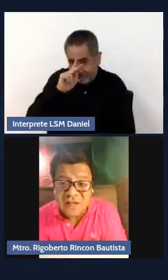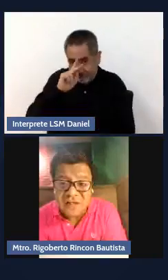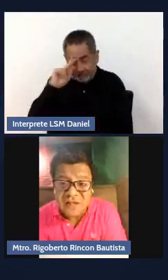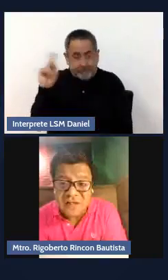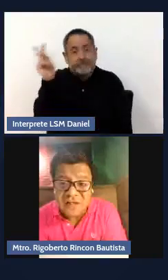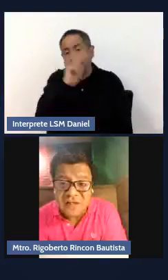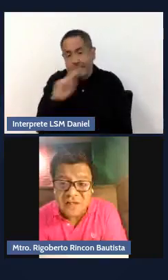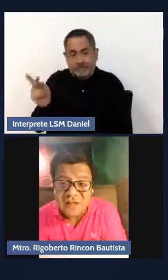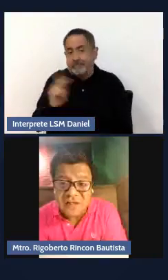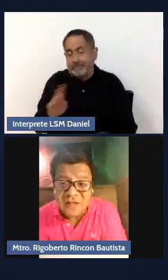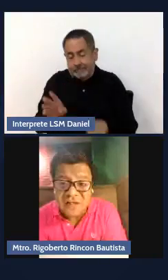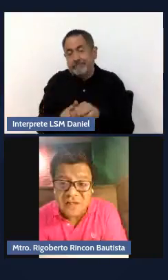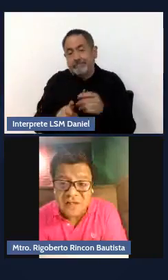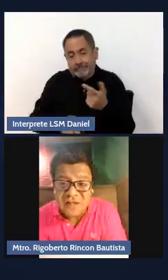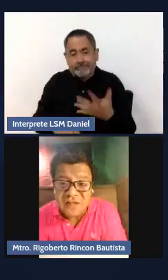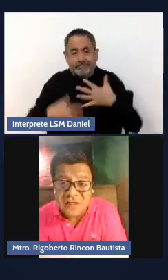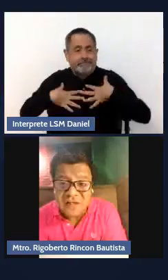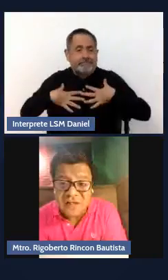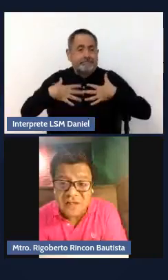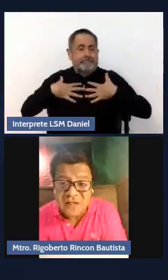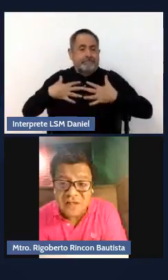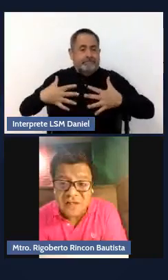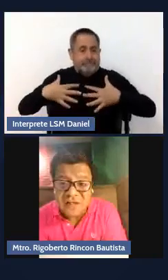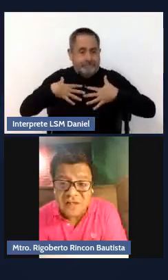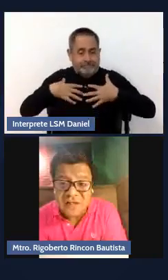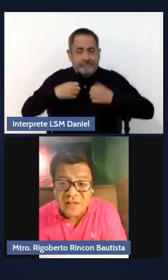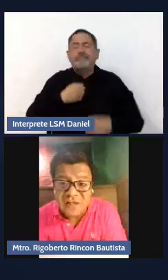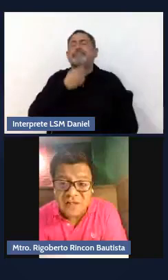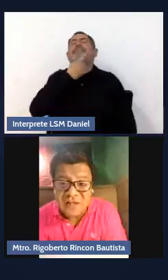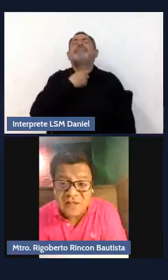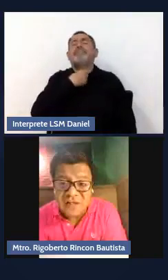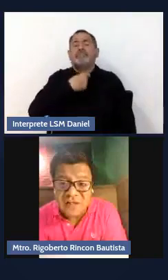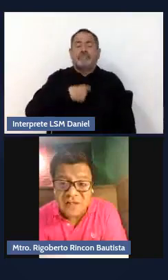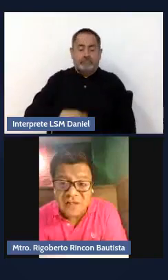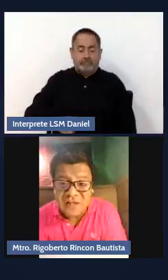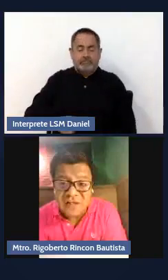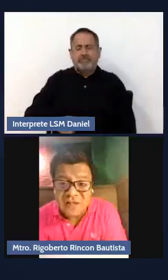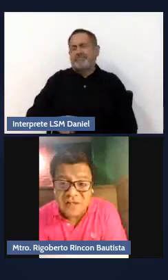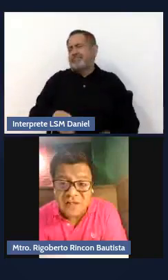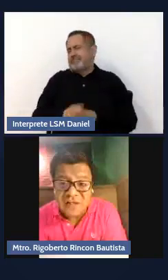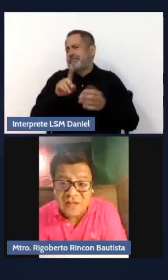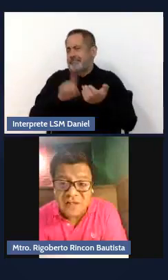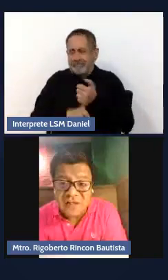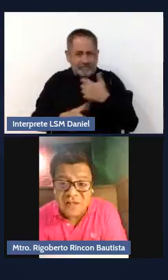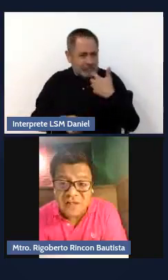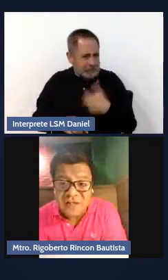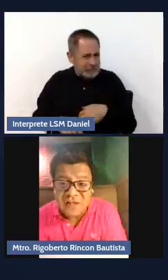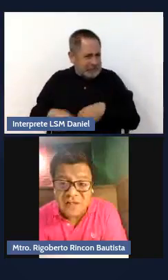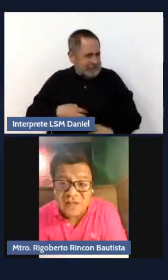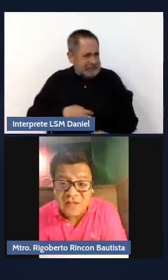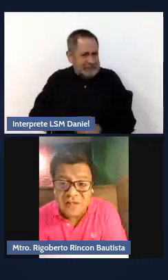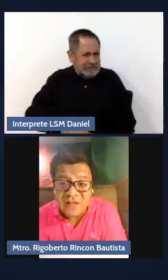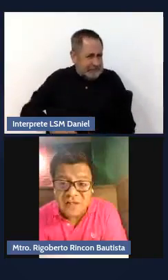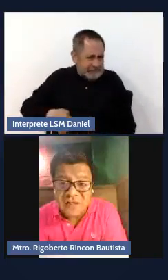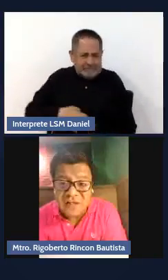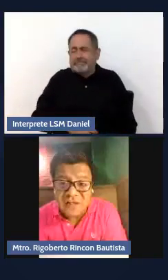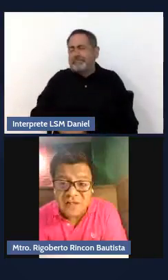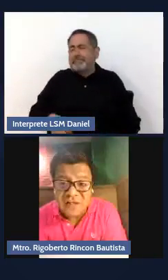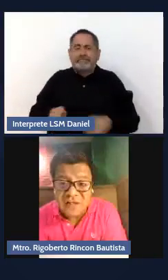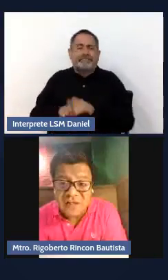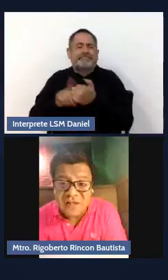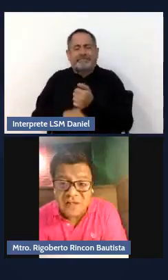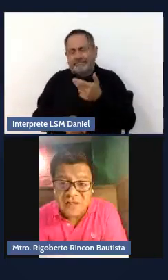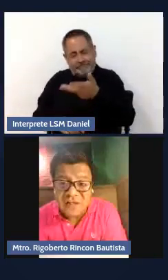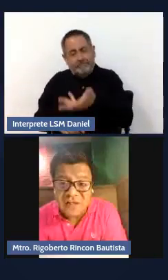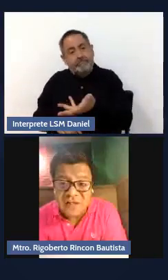internas dentro de nuestros pulmones, dentro del esófago, dentro, por ejemplo, de nuestro estómago. También, por ejemplo, se hacía